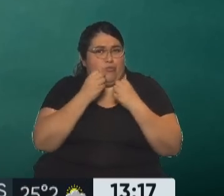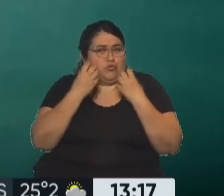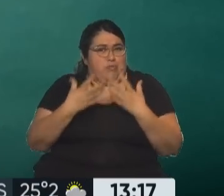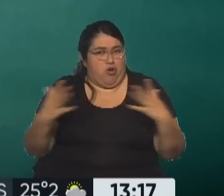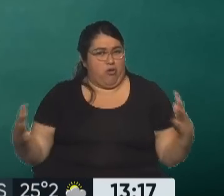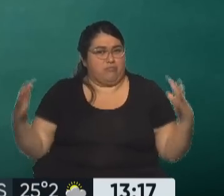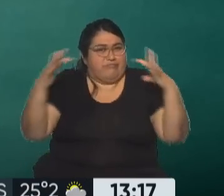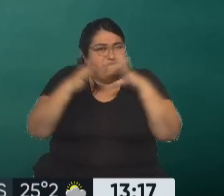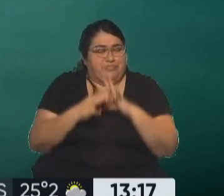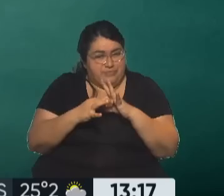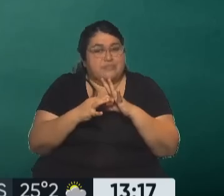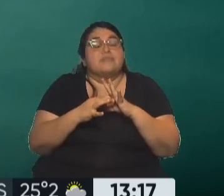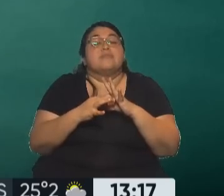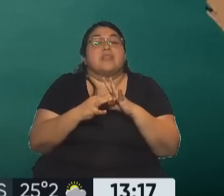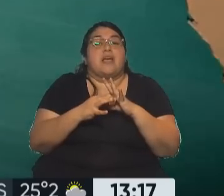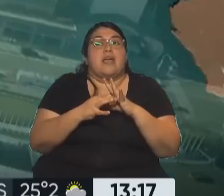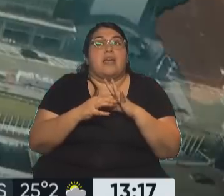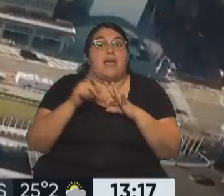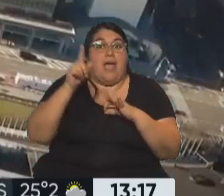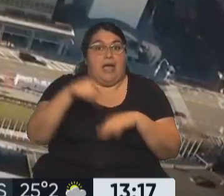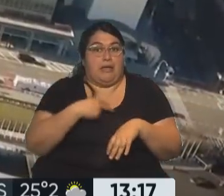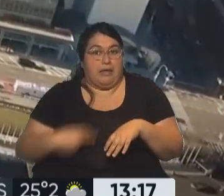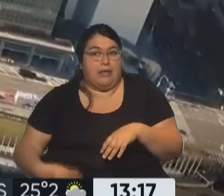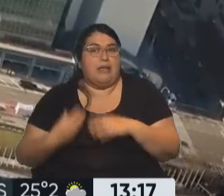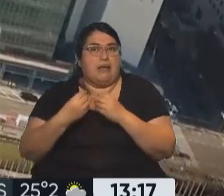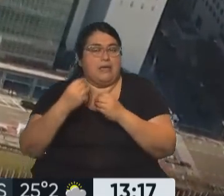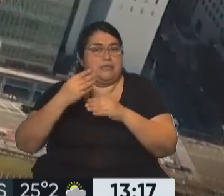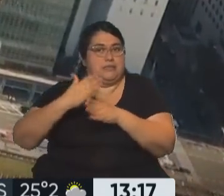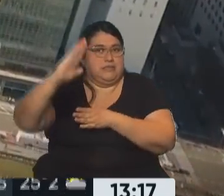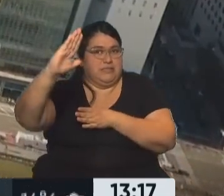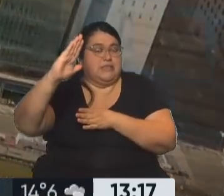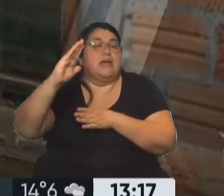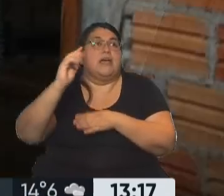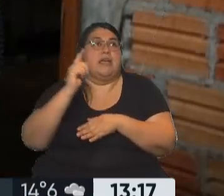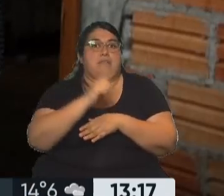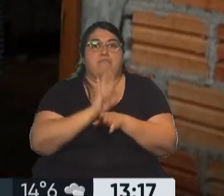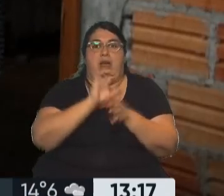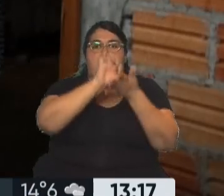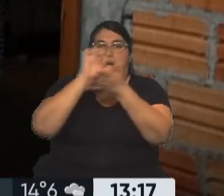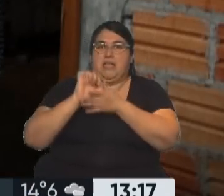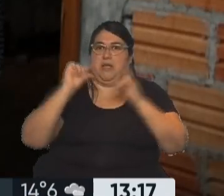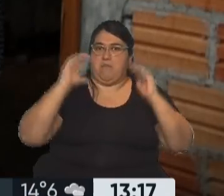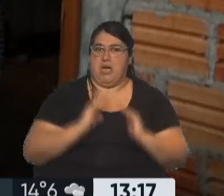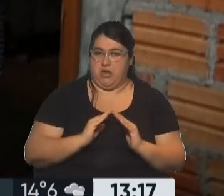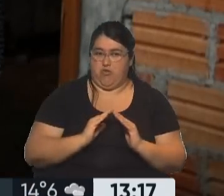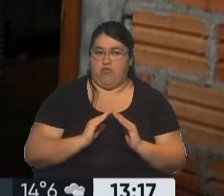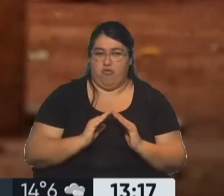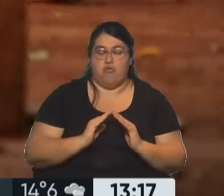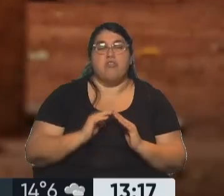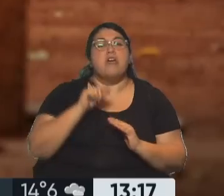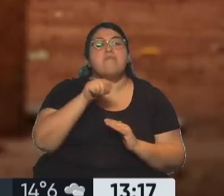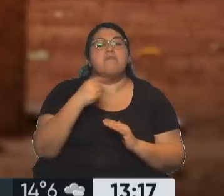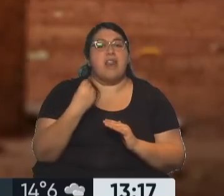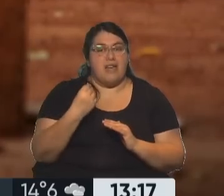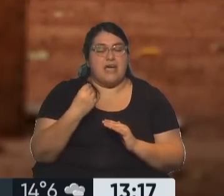polo liderado por Beijing y evitar el vaciamiento definitivo del organismo internacional, cuestionado por su olvido selectivo